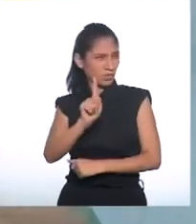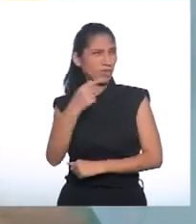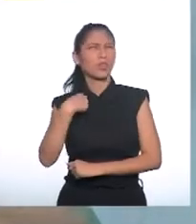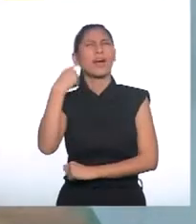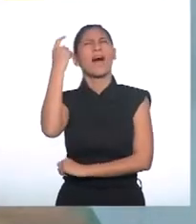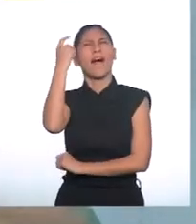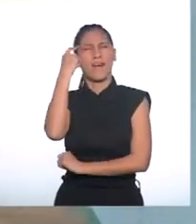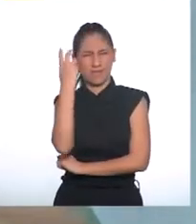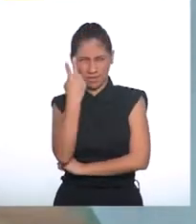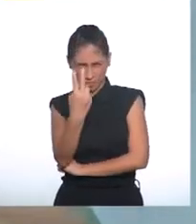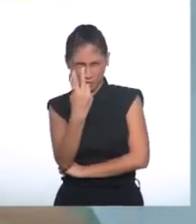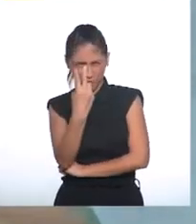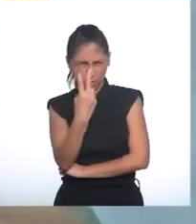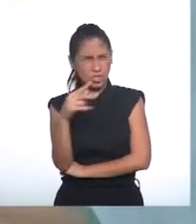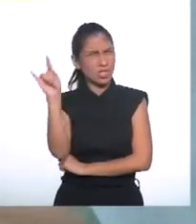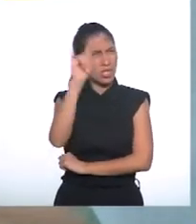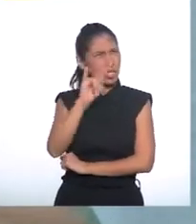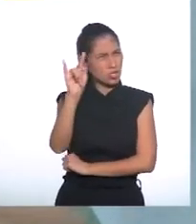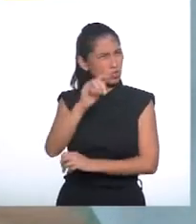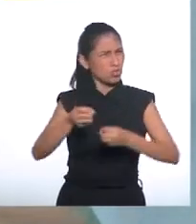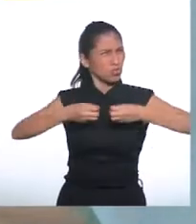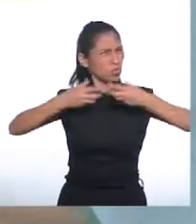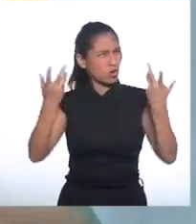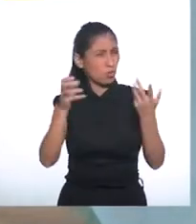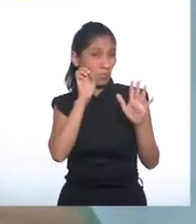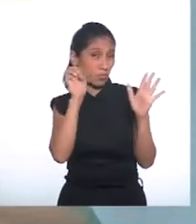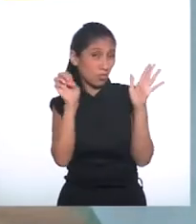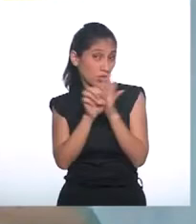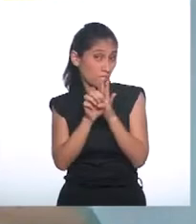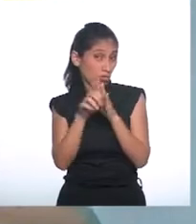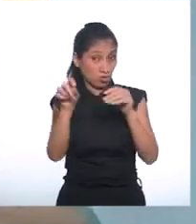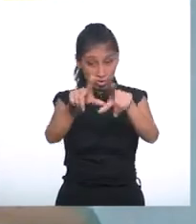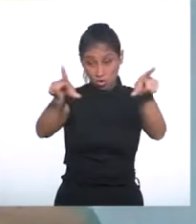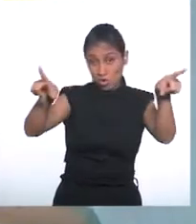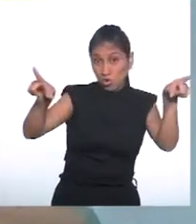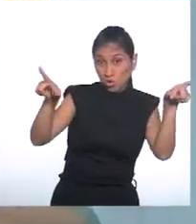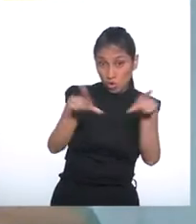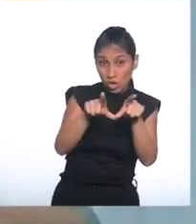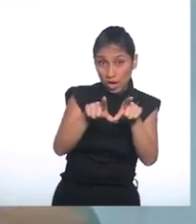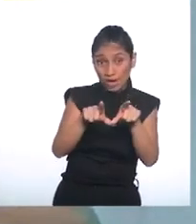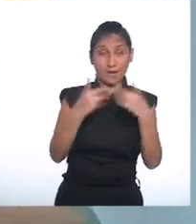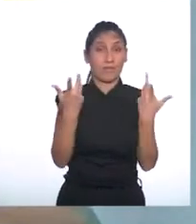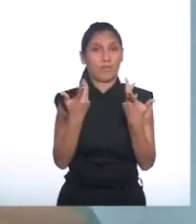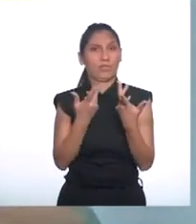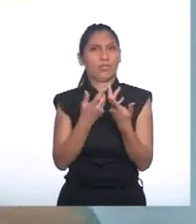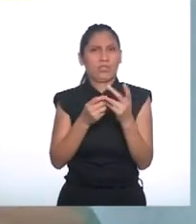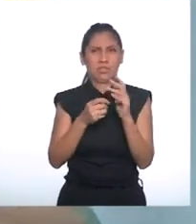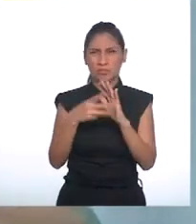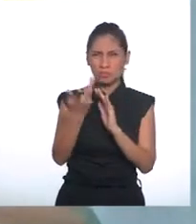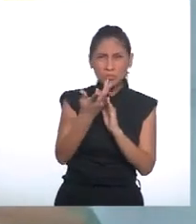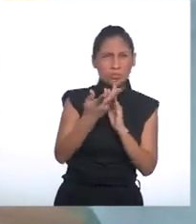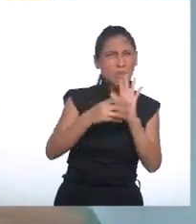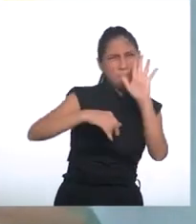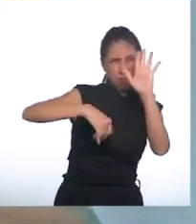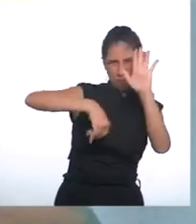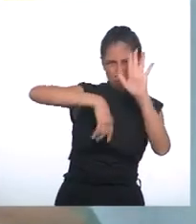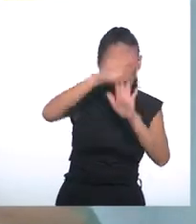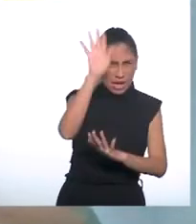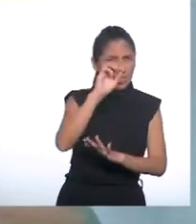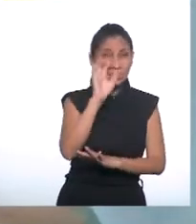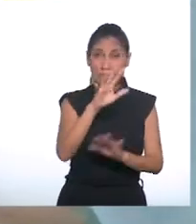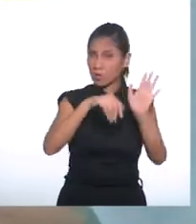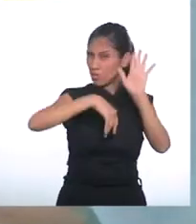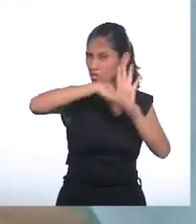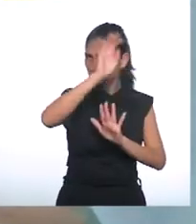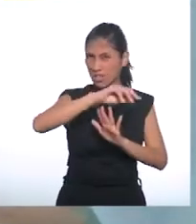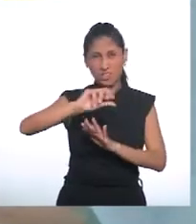qué maneras podré usar esto. Por ejemplo, si un lugar tuviese el aire 5 veces más contaminado que otro, sería una buena